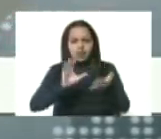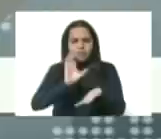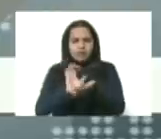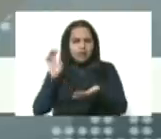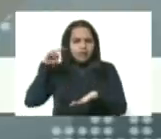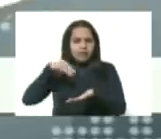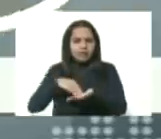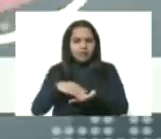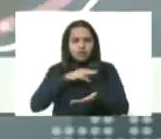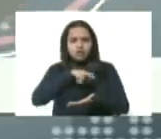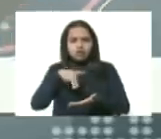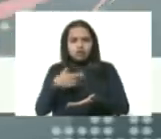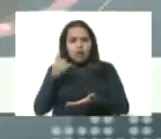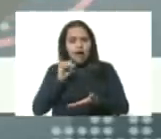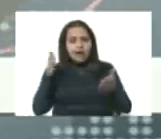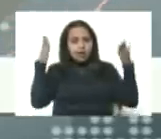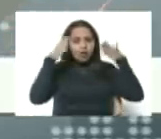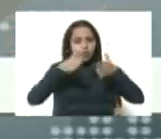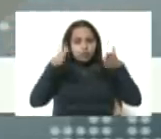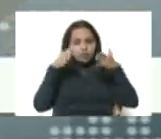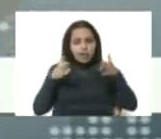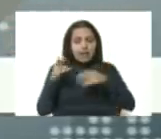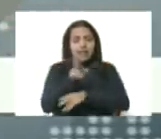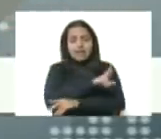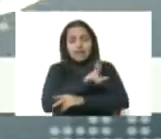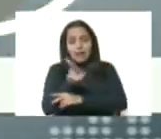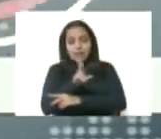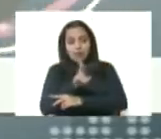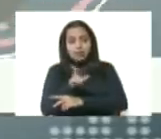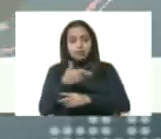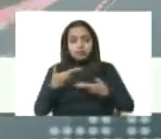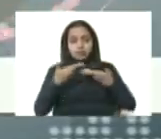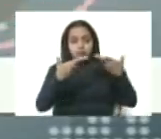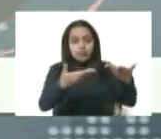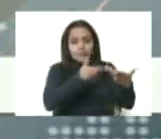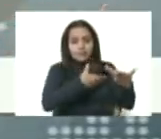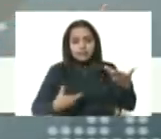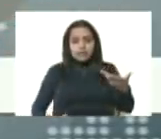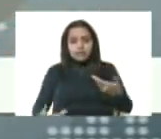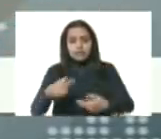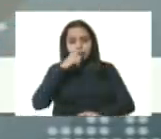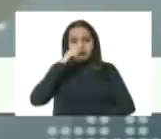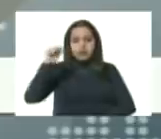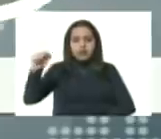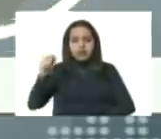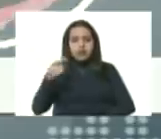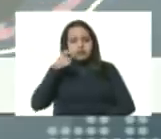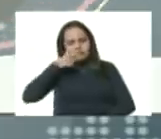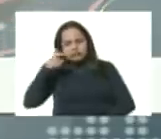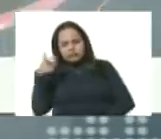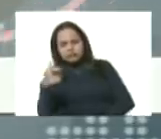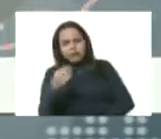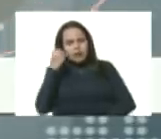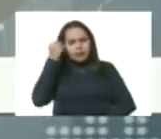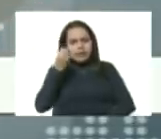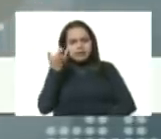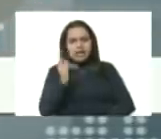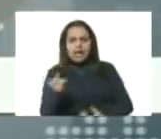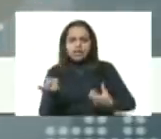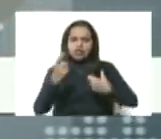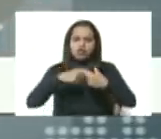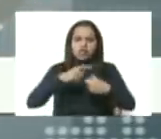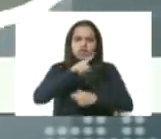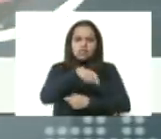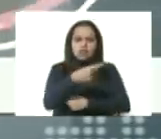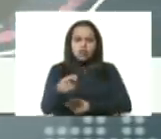hemos presentado de forma inmediata al presidente de la República que pueda ser valorado incluir a